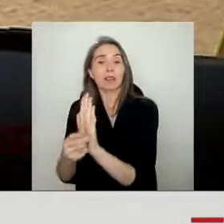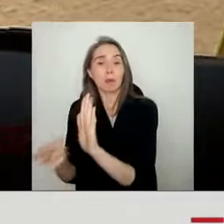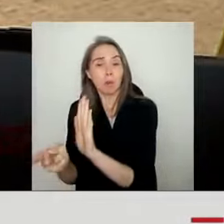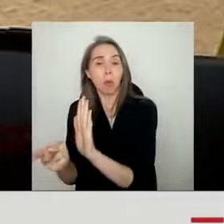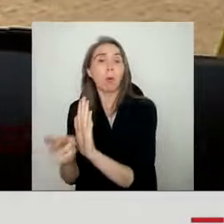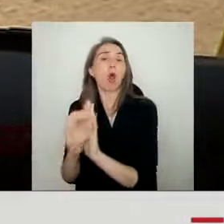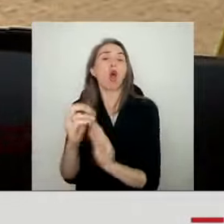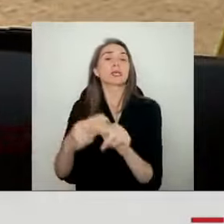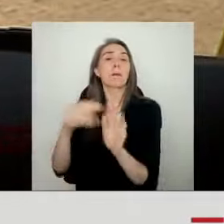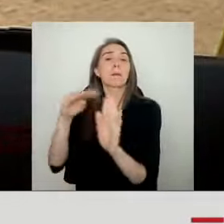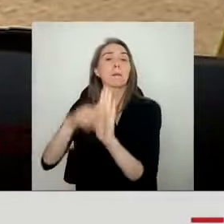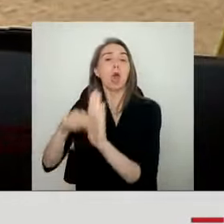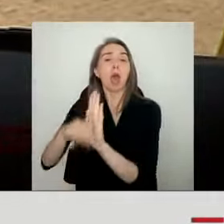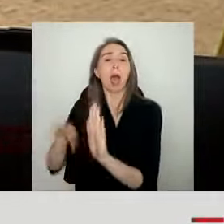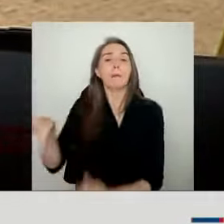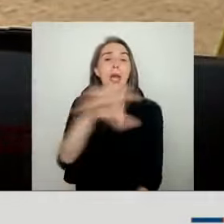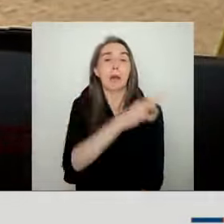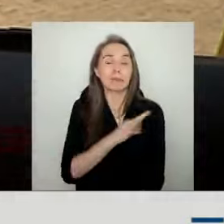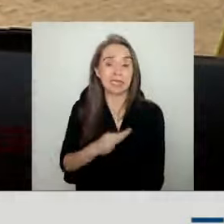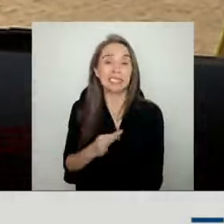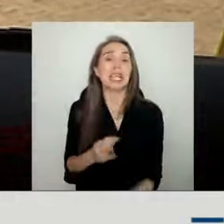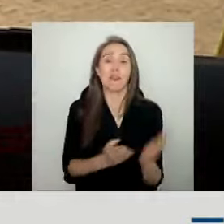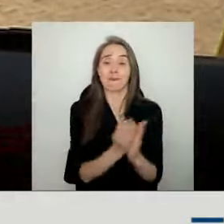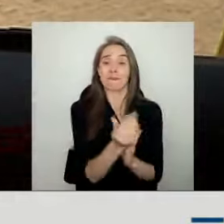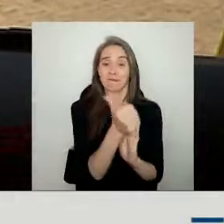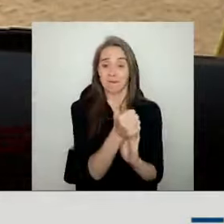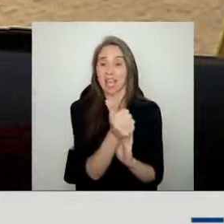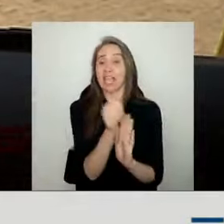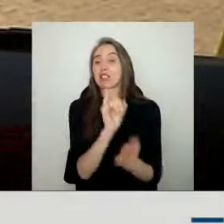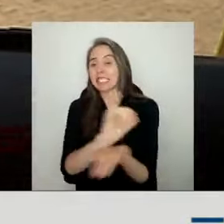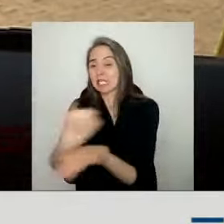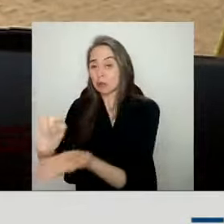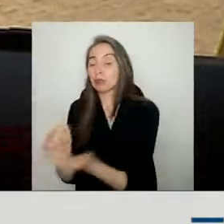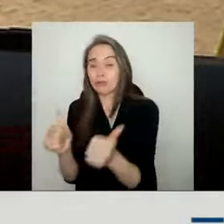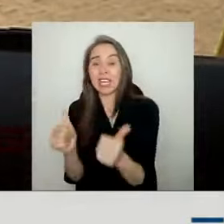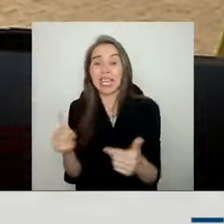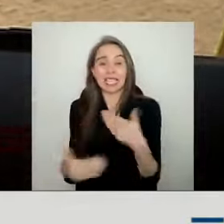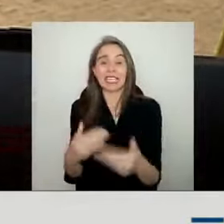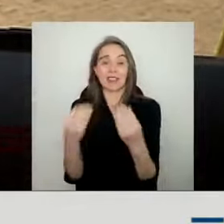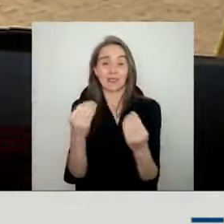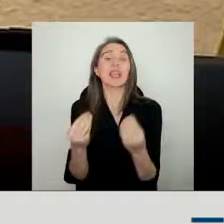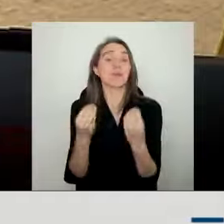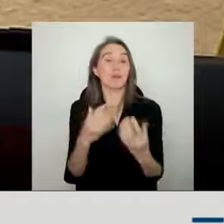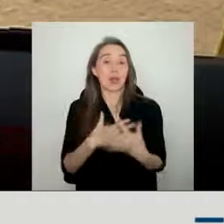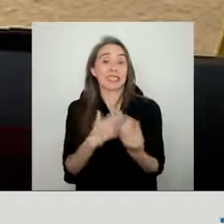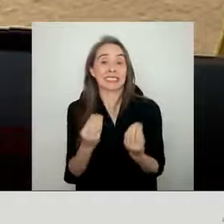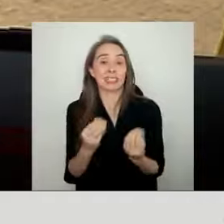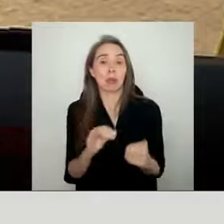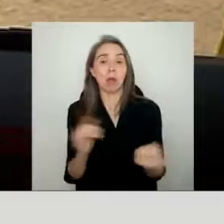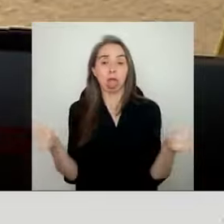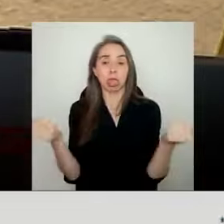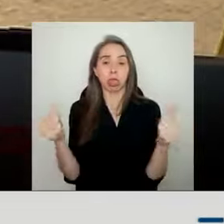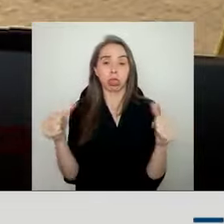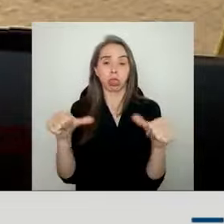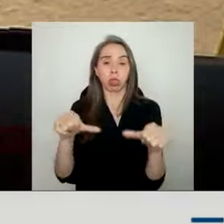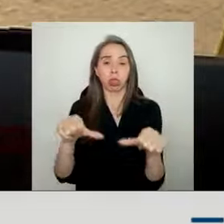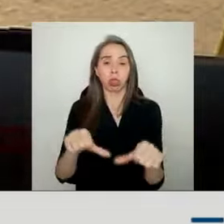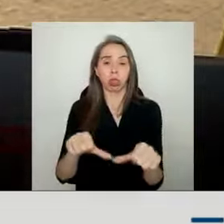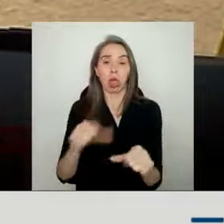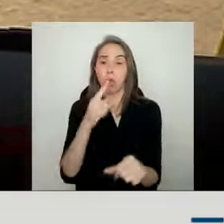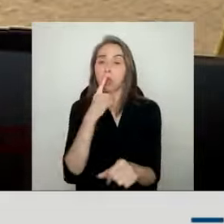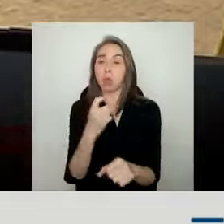propios programas muy bien iniciados con mucho entusiasmo con mucha buena fe se van deteriorando o se van anquilo